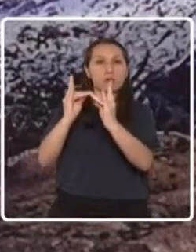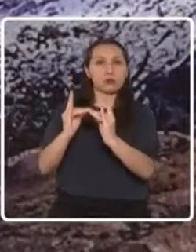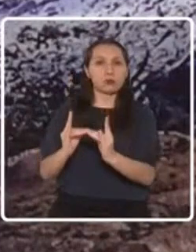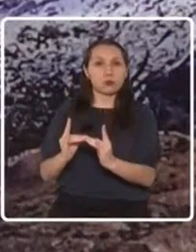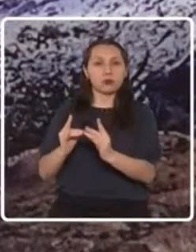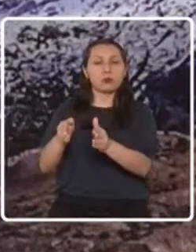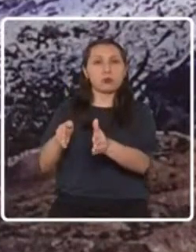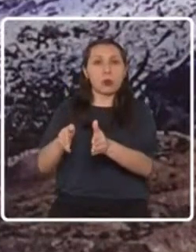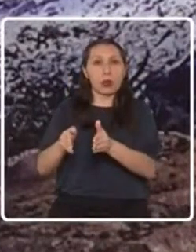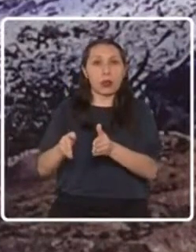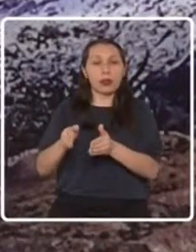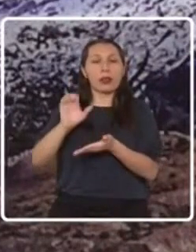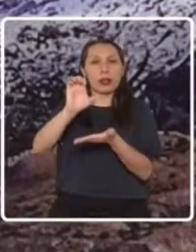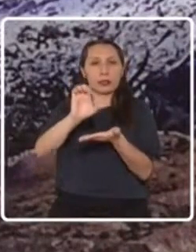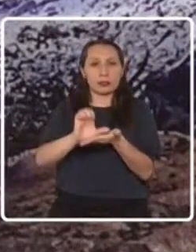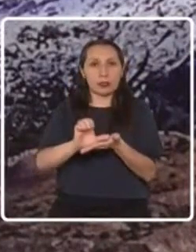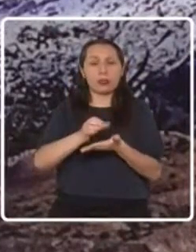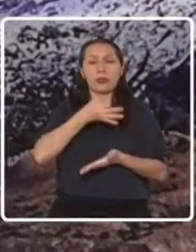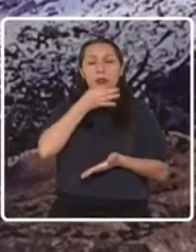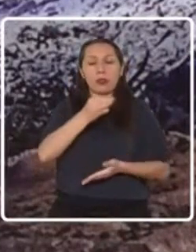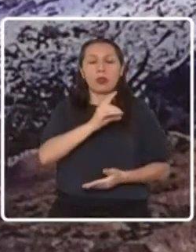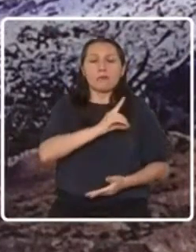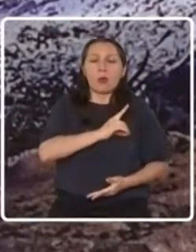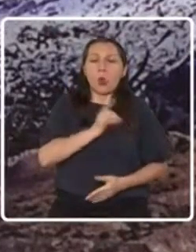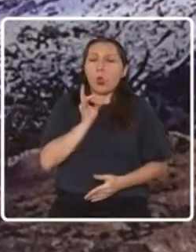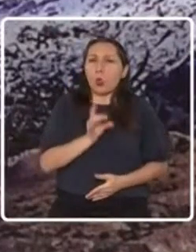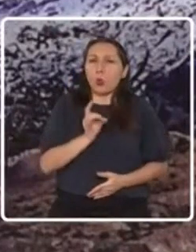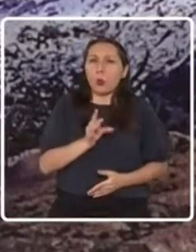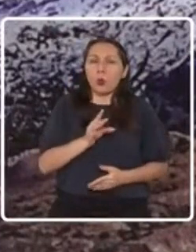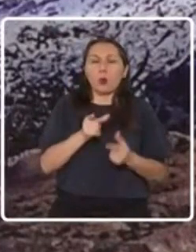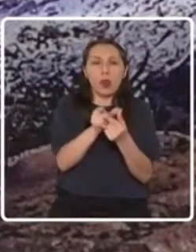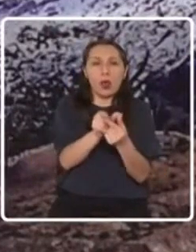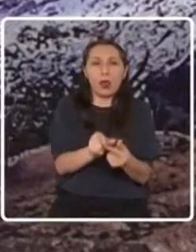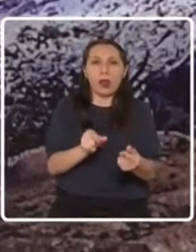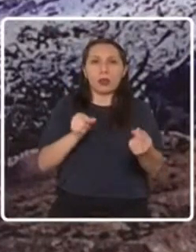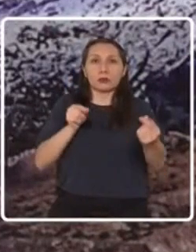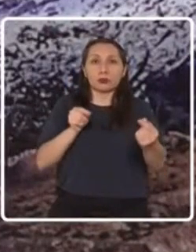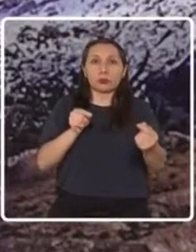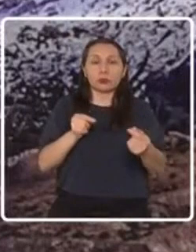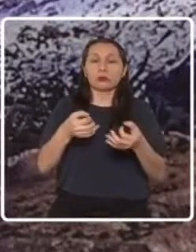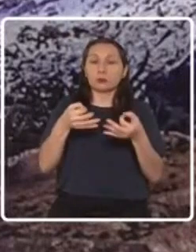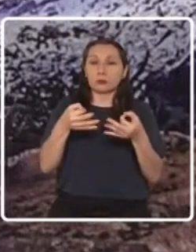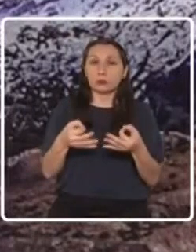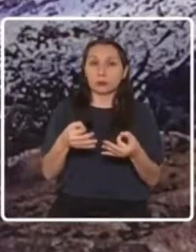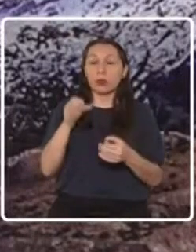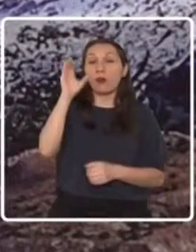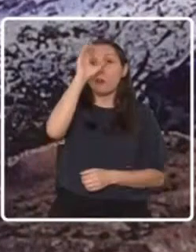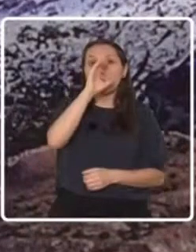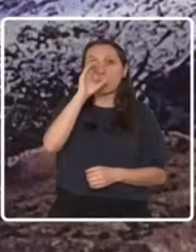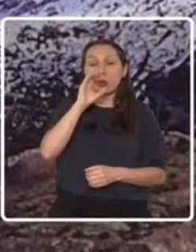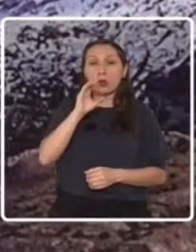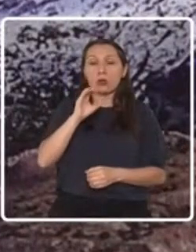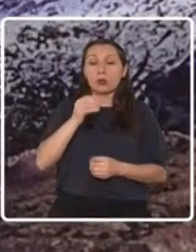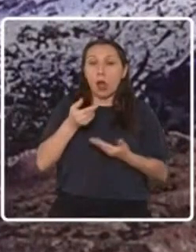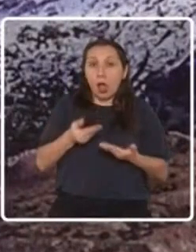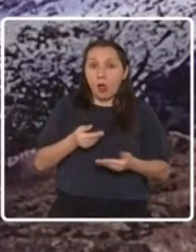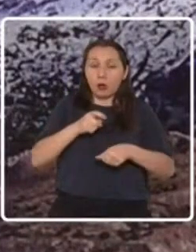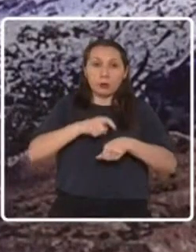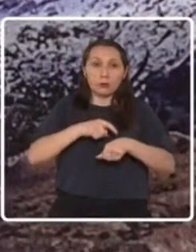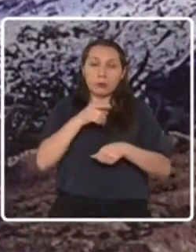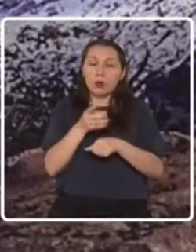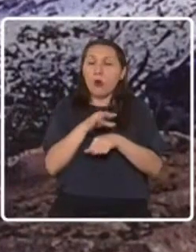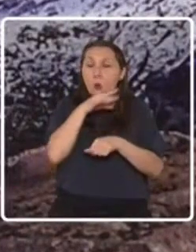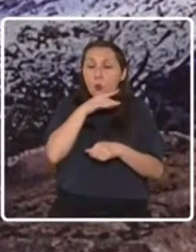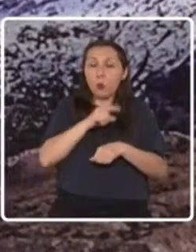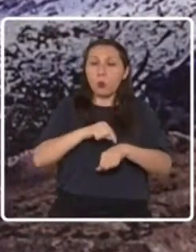Estado, que se declare duelo nacional. Y ciertamente hemos buscado en estos primeros minutos hacer